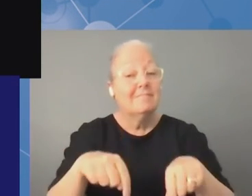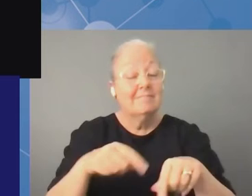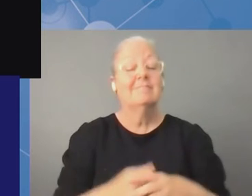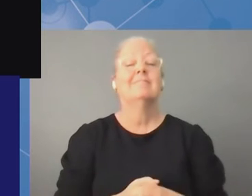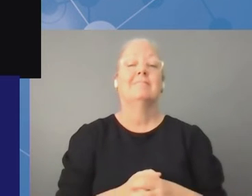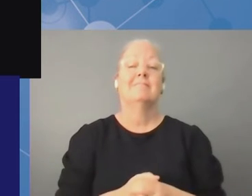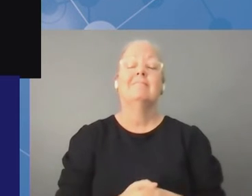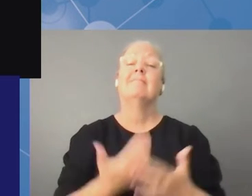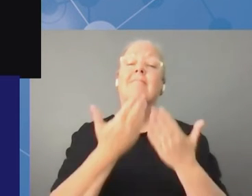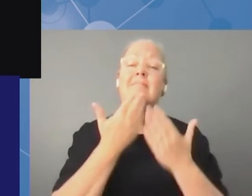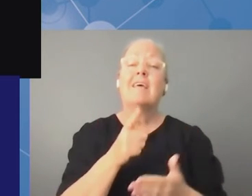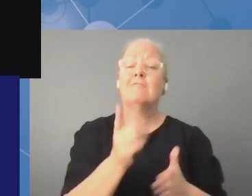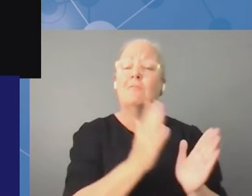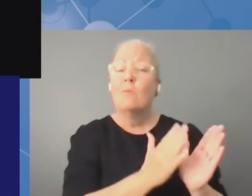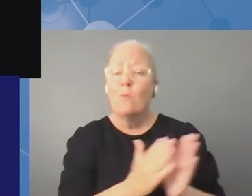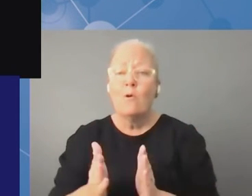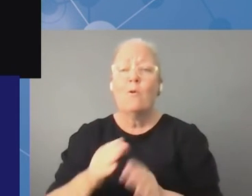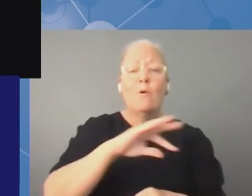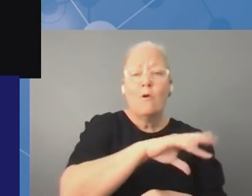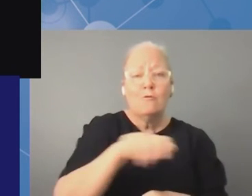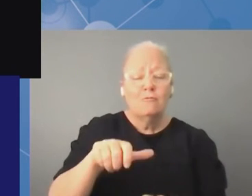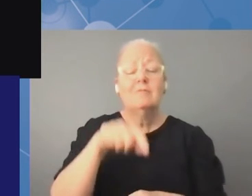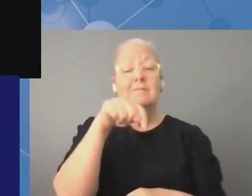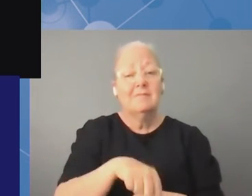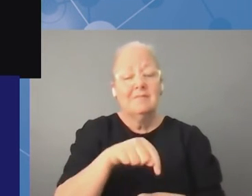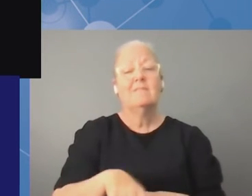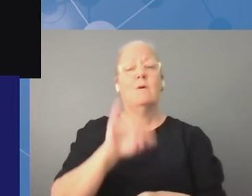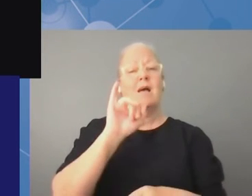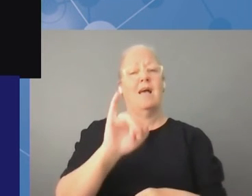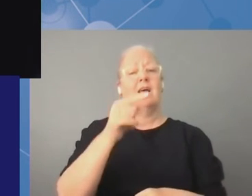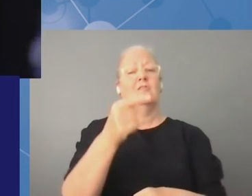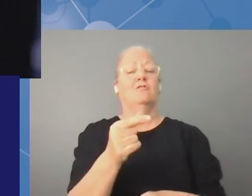y a todos los organizadores por esta cumbre digital.